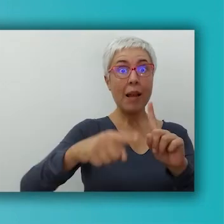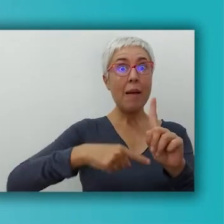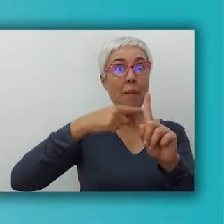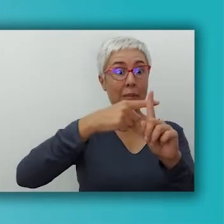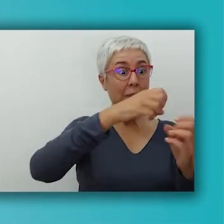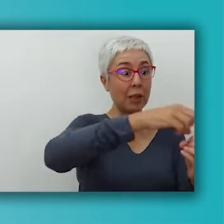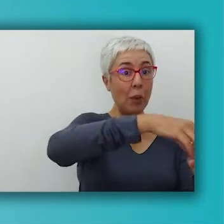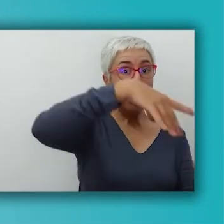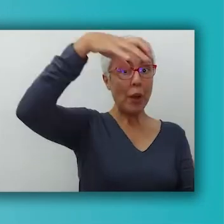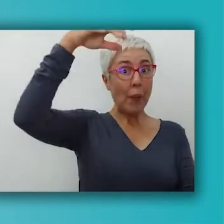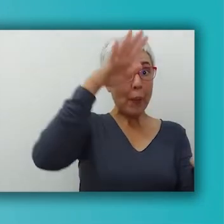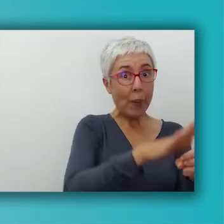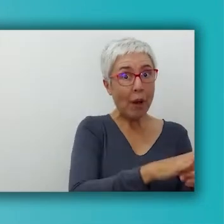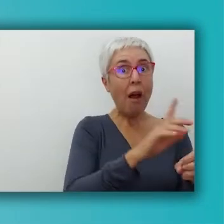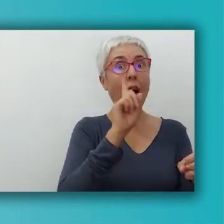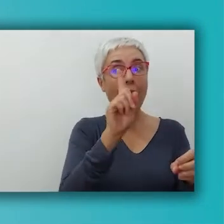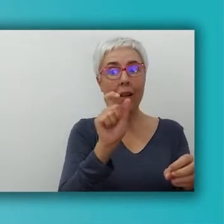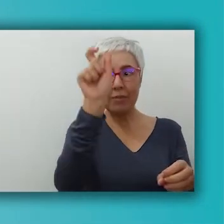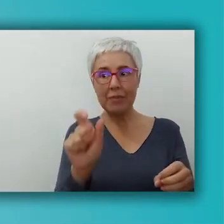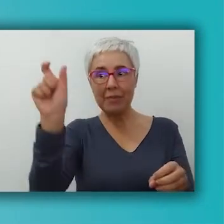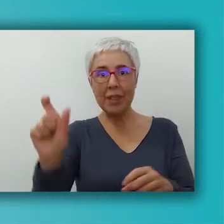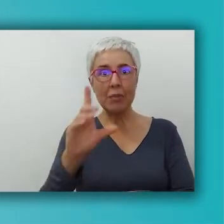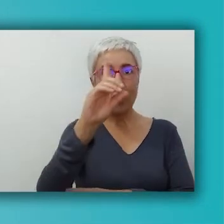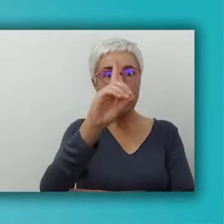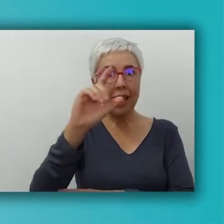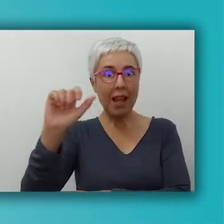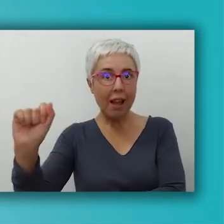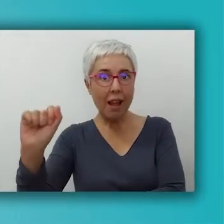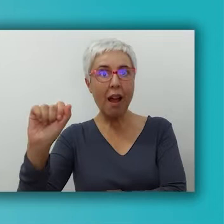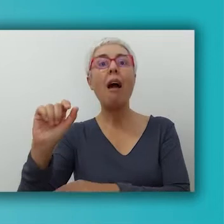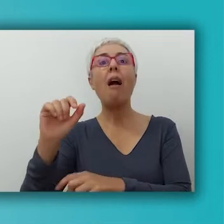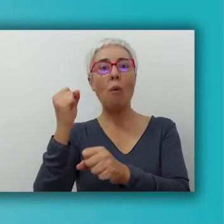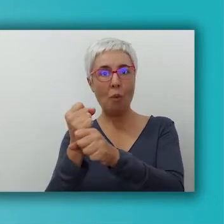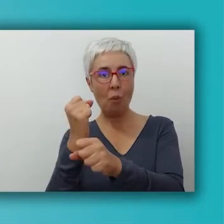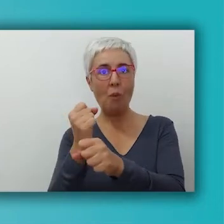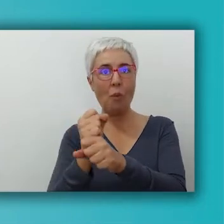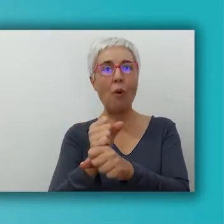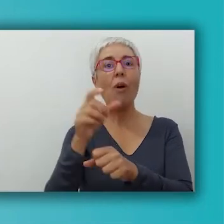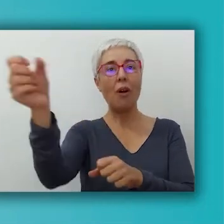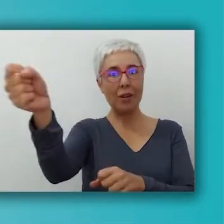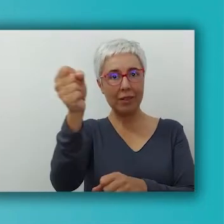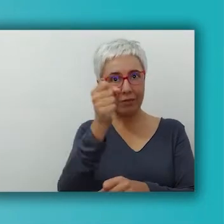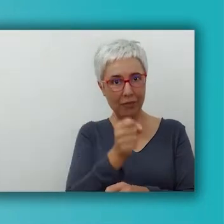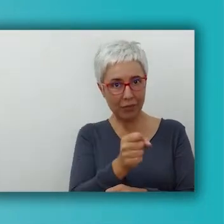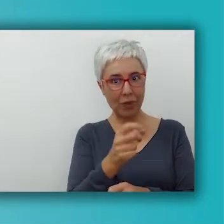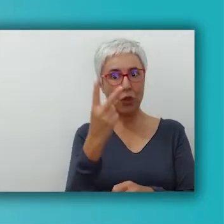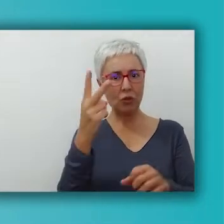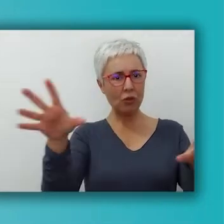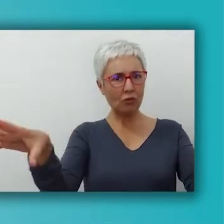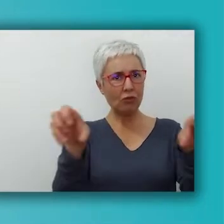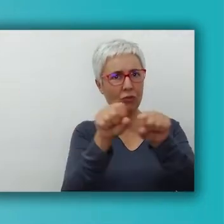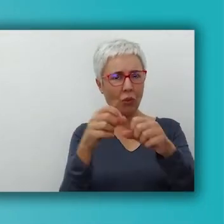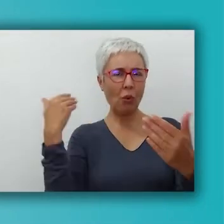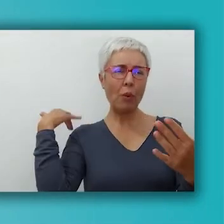eventos sostenibles donde reducen la huella de carbono y a la vez incluyen y trabajan con personas con discapacidad. La Fundación Rubricatus